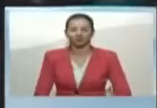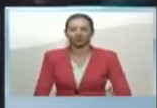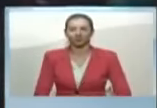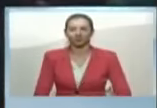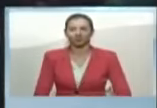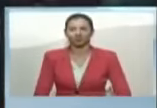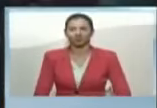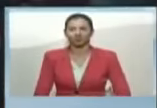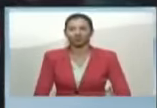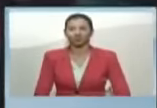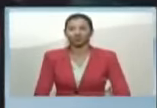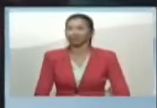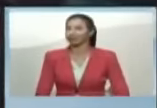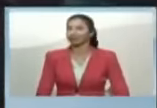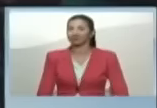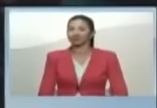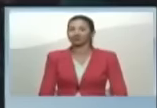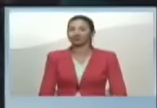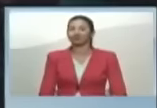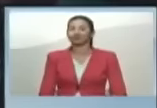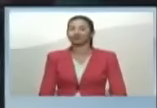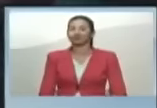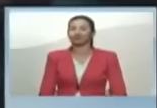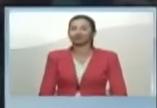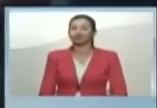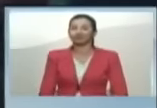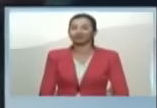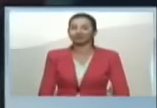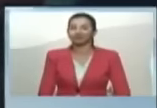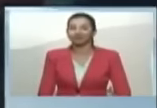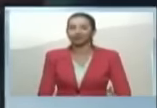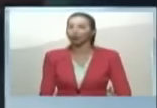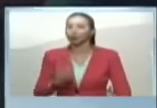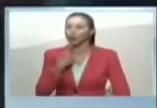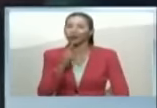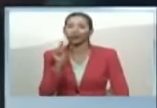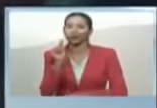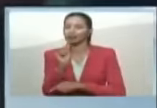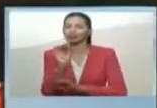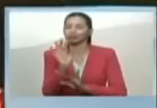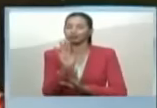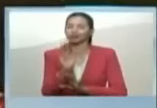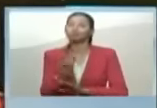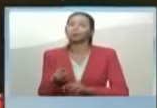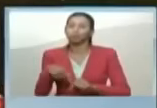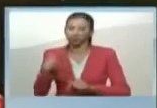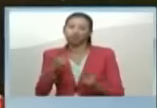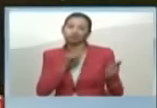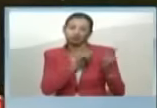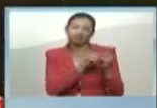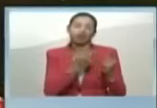No te voy a decir lo que provoca decir porque te lo digo personalmente.